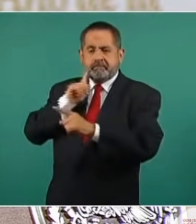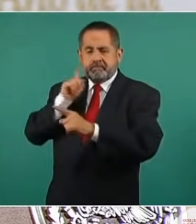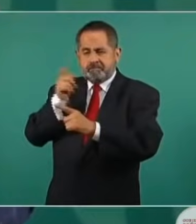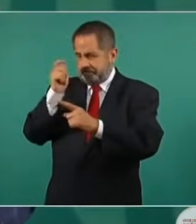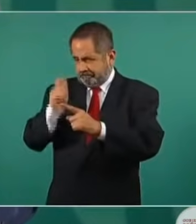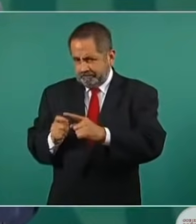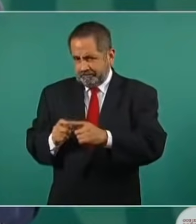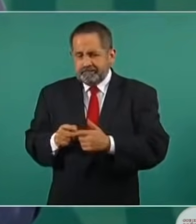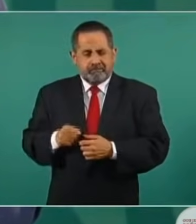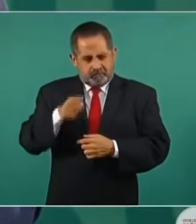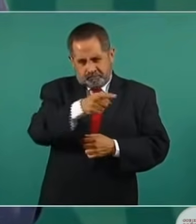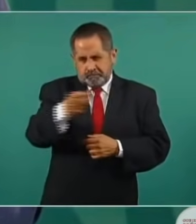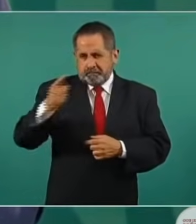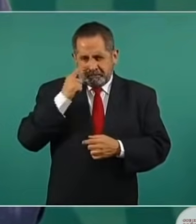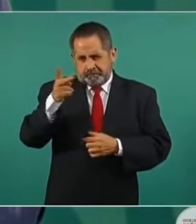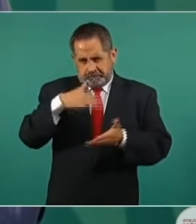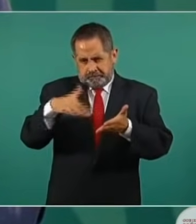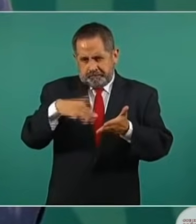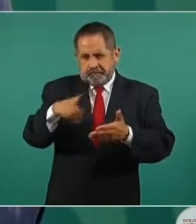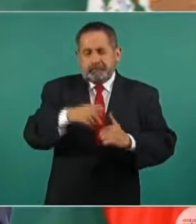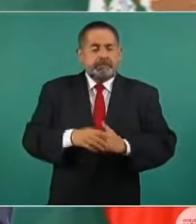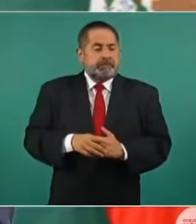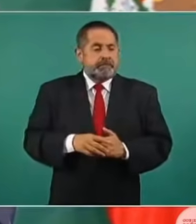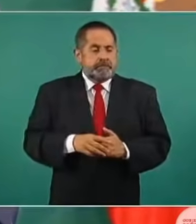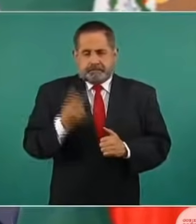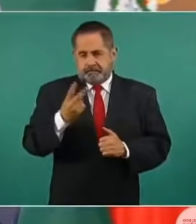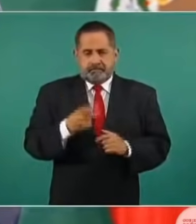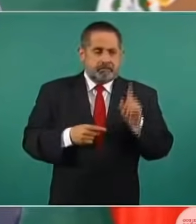el de Goldenberg y el de